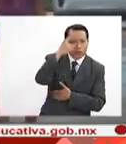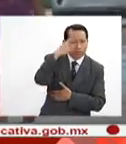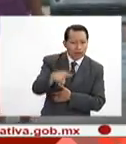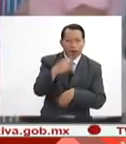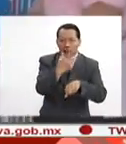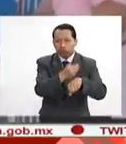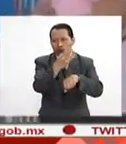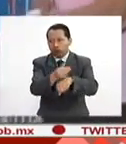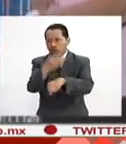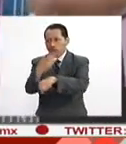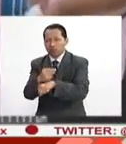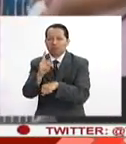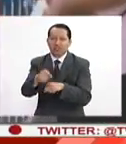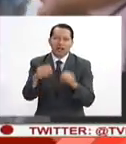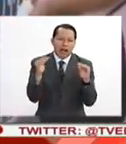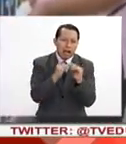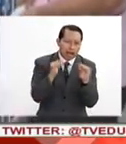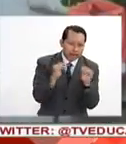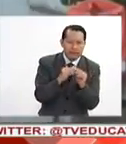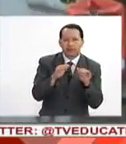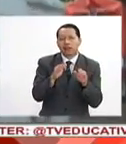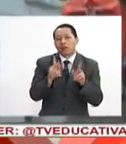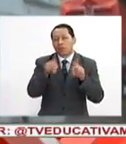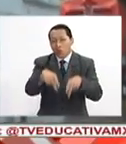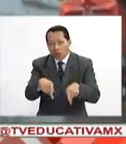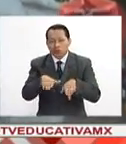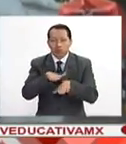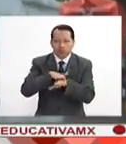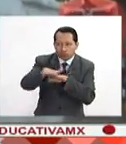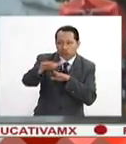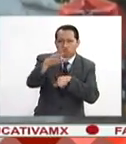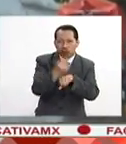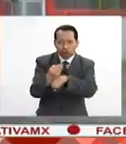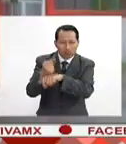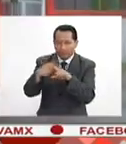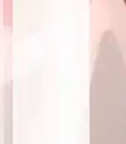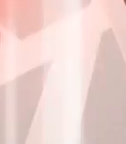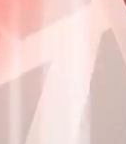daños sufridos en viviendas e infraestructura pública afectada.